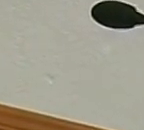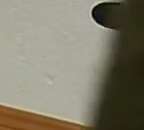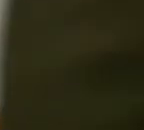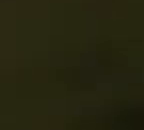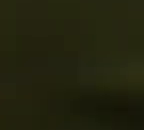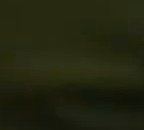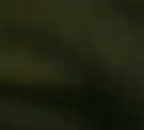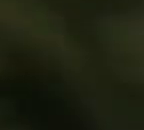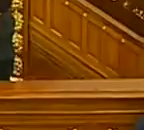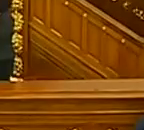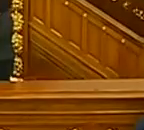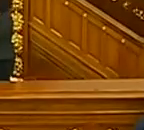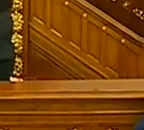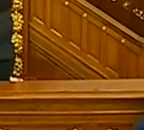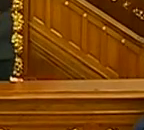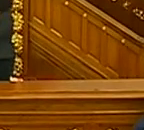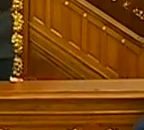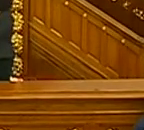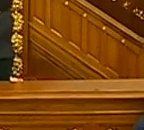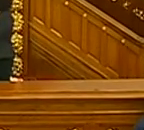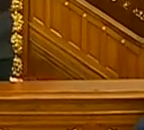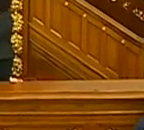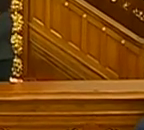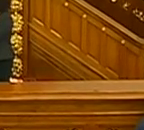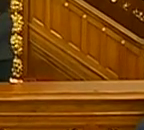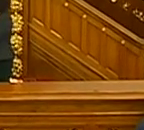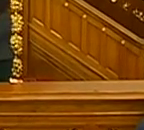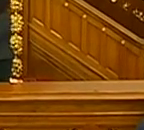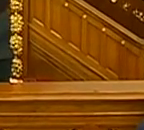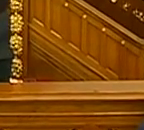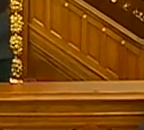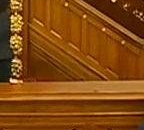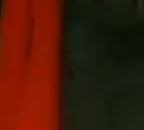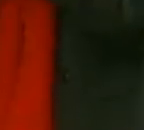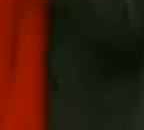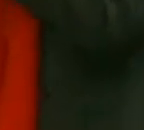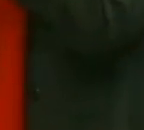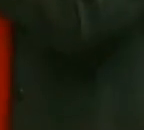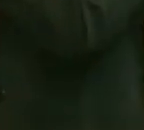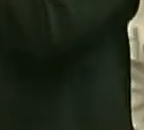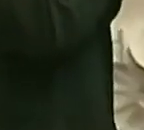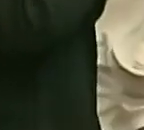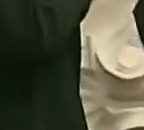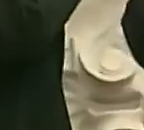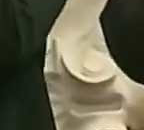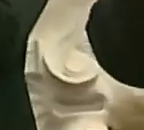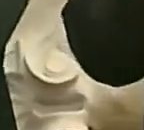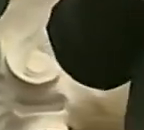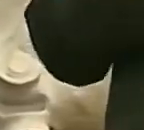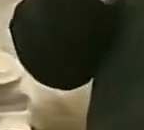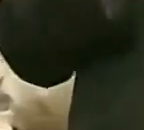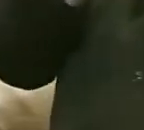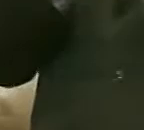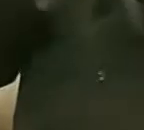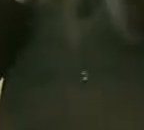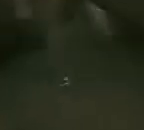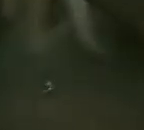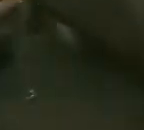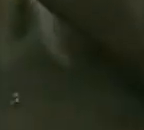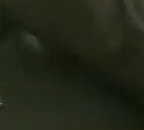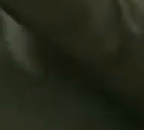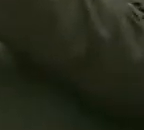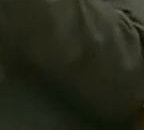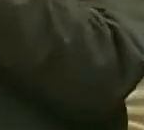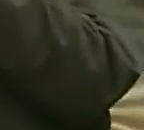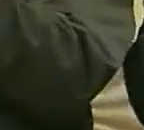acompañado de todo el equipo del ministerio del poder popular para relaciones interiores justicia y paz